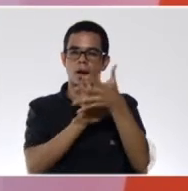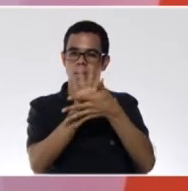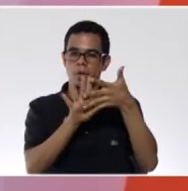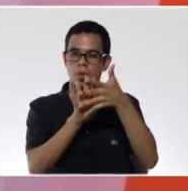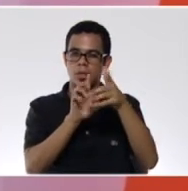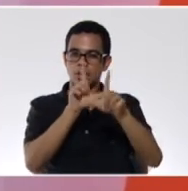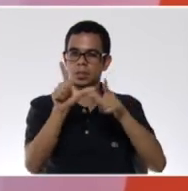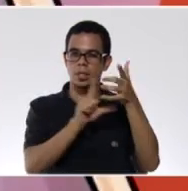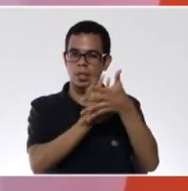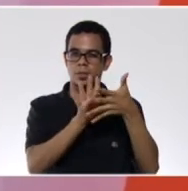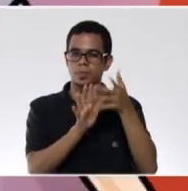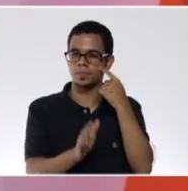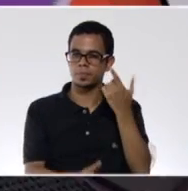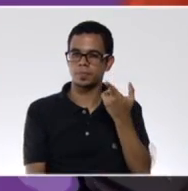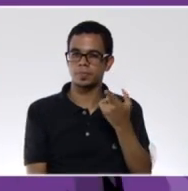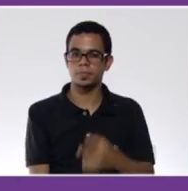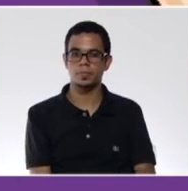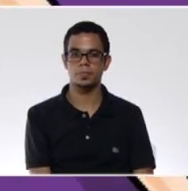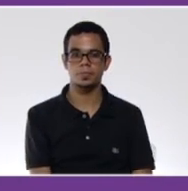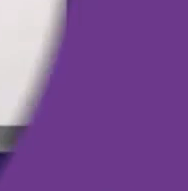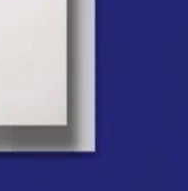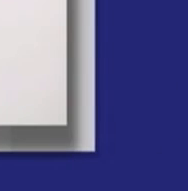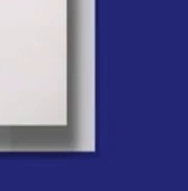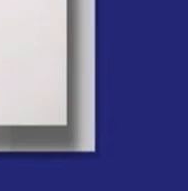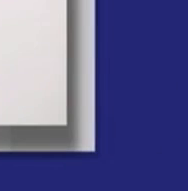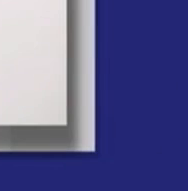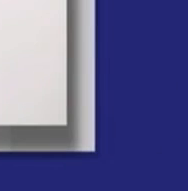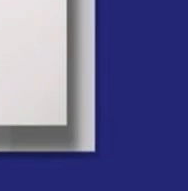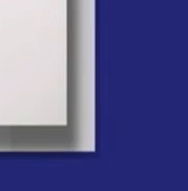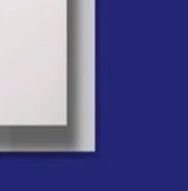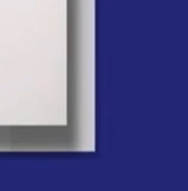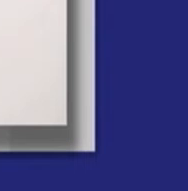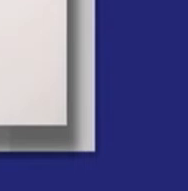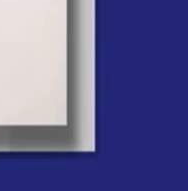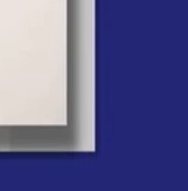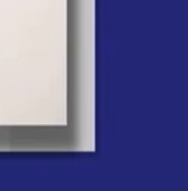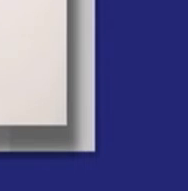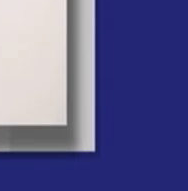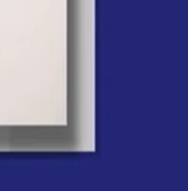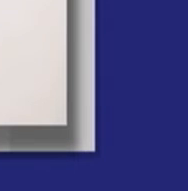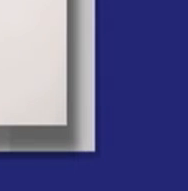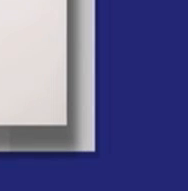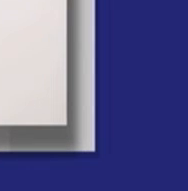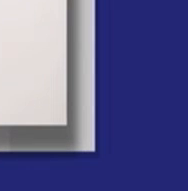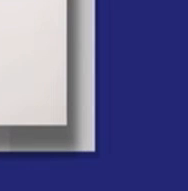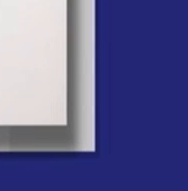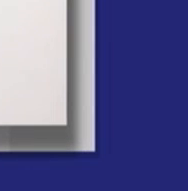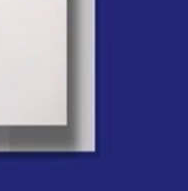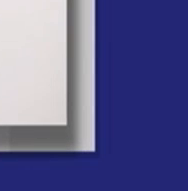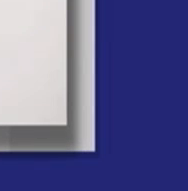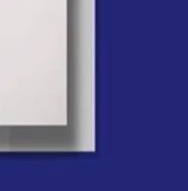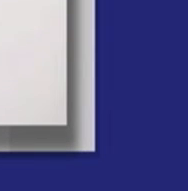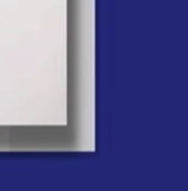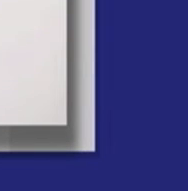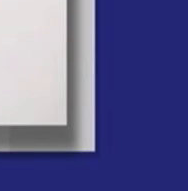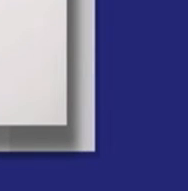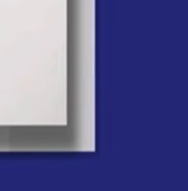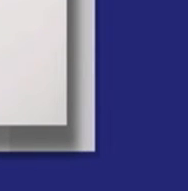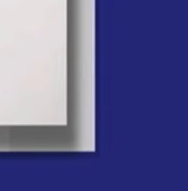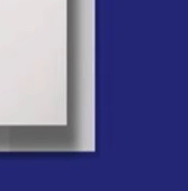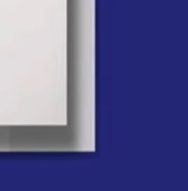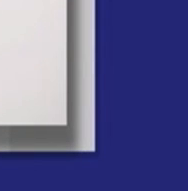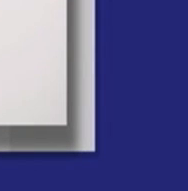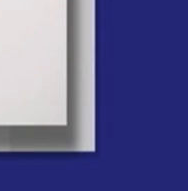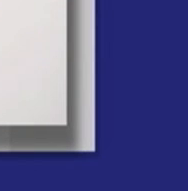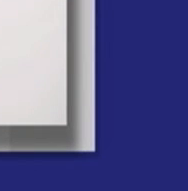señas venezolana? Excelente. Muy buenas tardes. Para nivel de educación media vamos a aprender en lengua de señas venezolana las siguientes